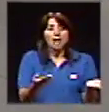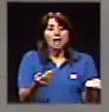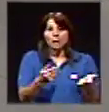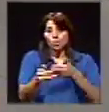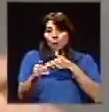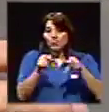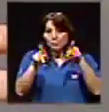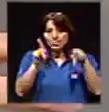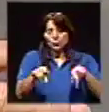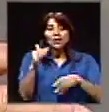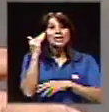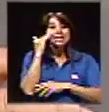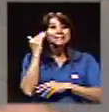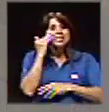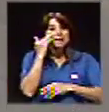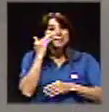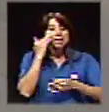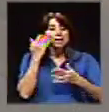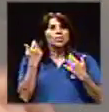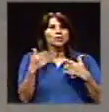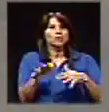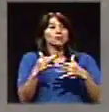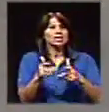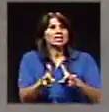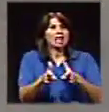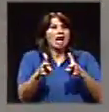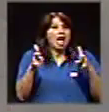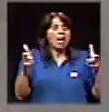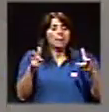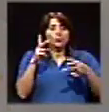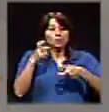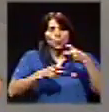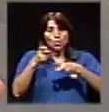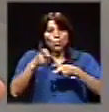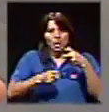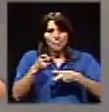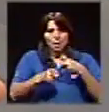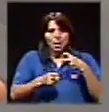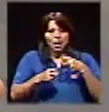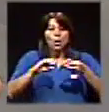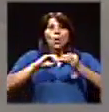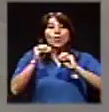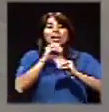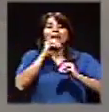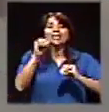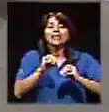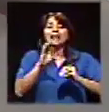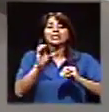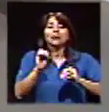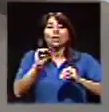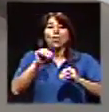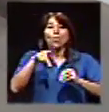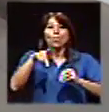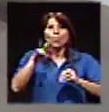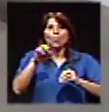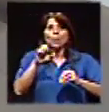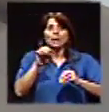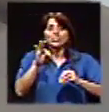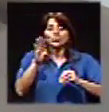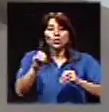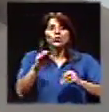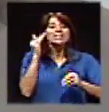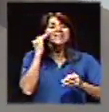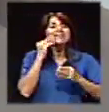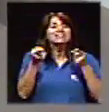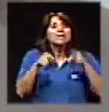una expresión geométrica de un problema o el principio del interés compuesto sabe lo que está pasando. Estamos pagando intereses sobre